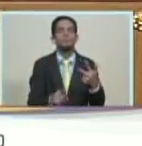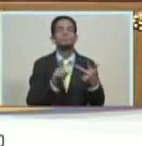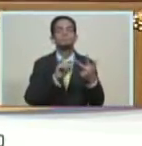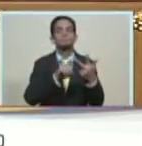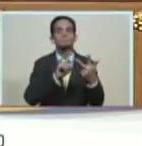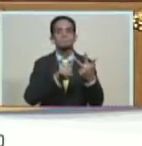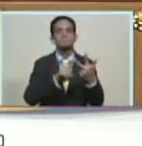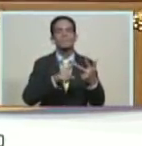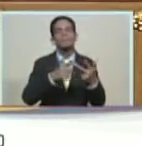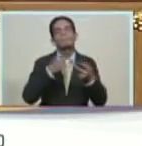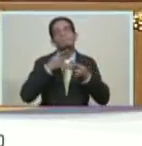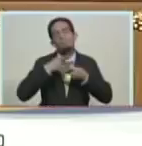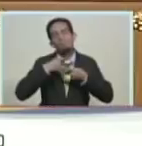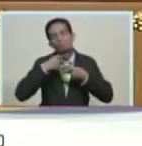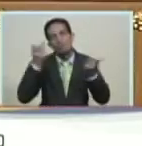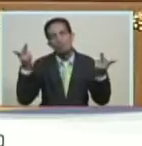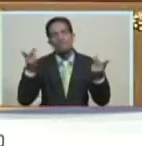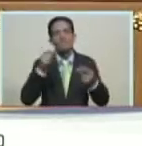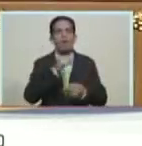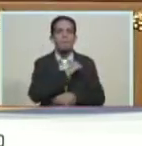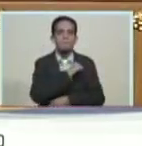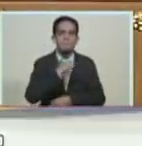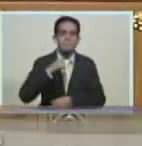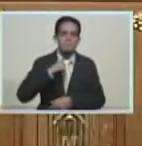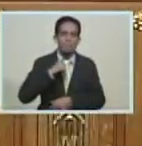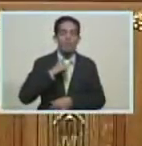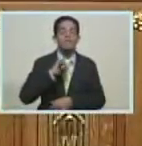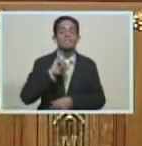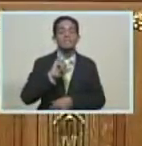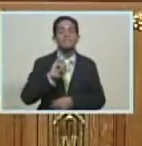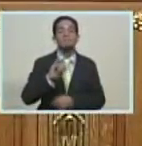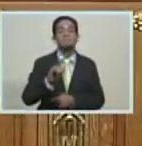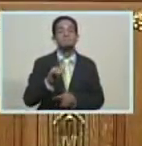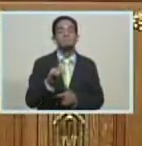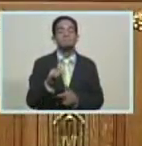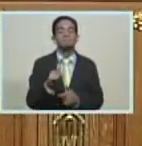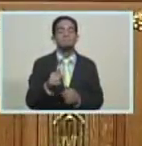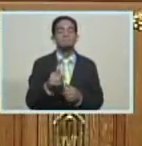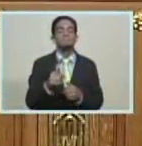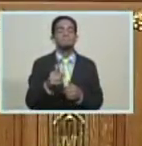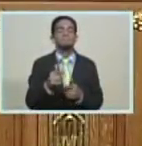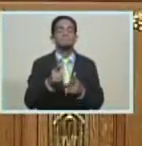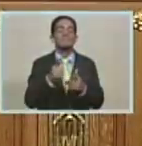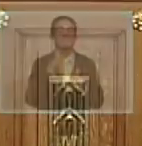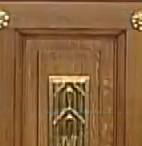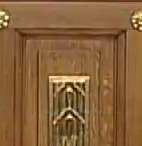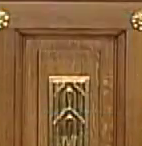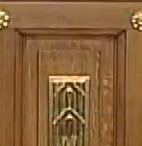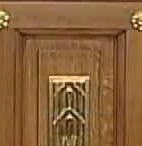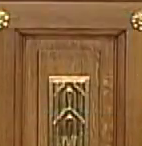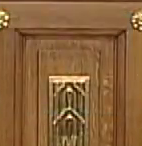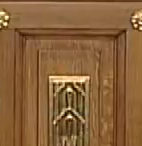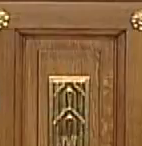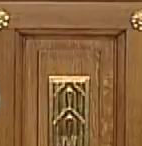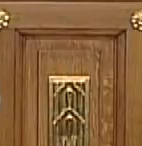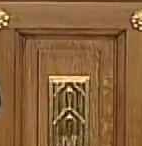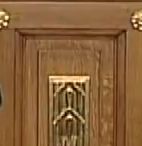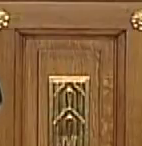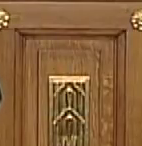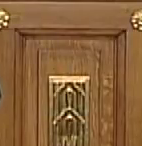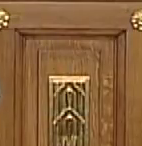públicos, mixtos y privados, para un proceso de crecimiento y recuperación sostenida de